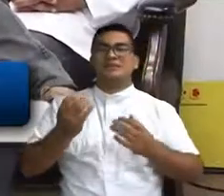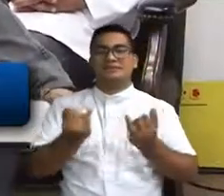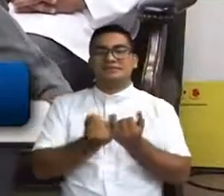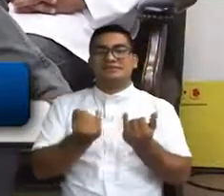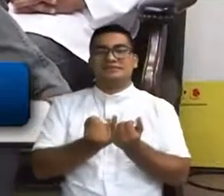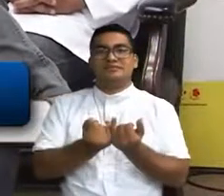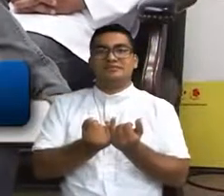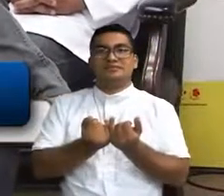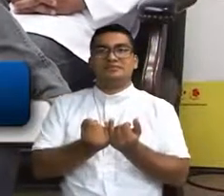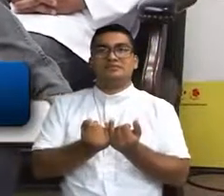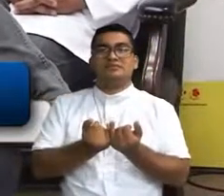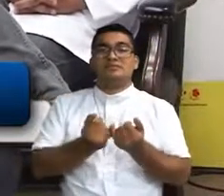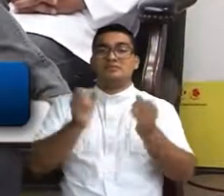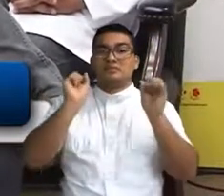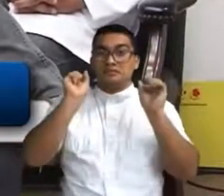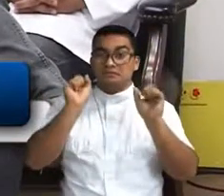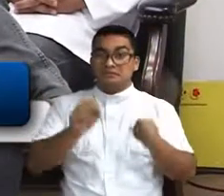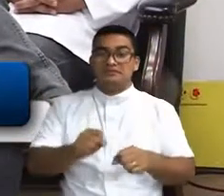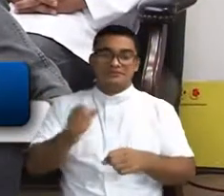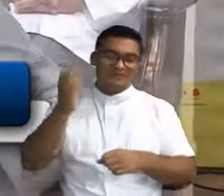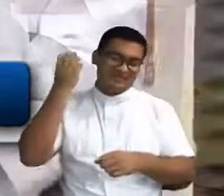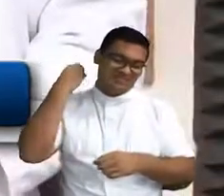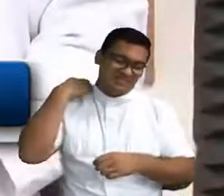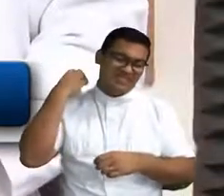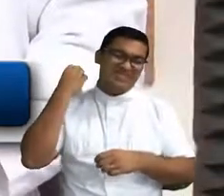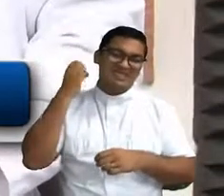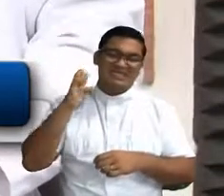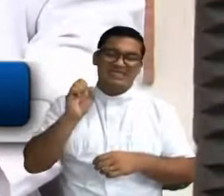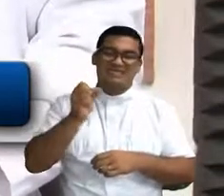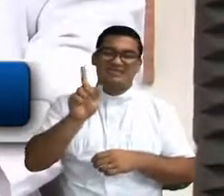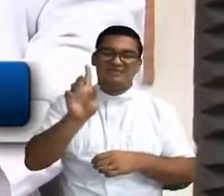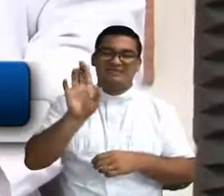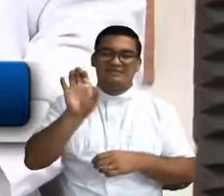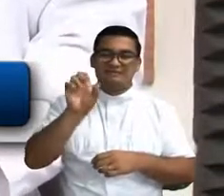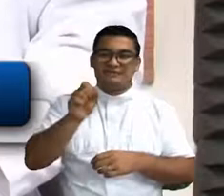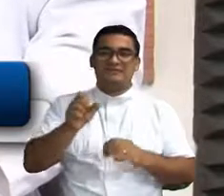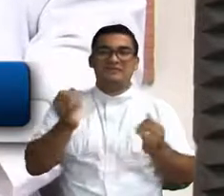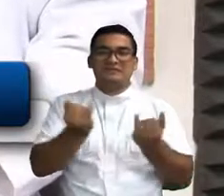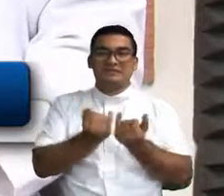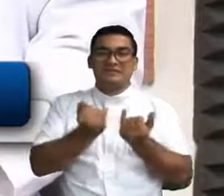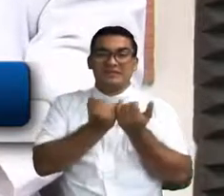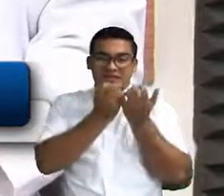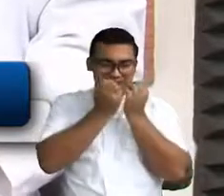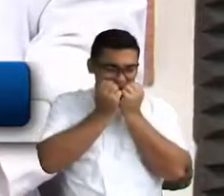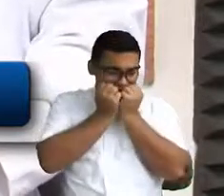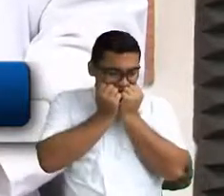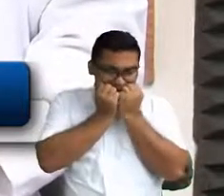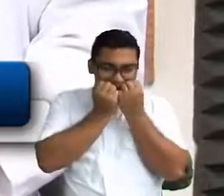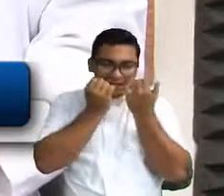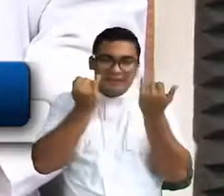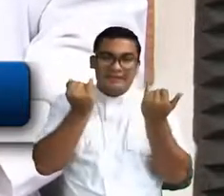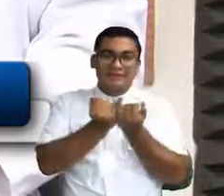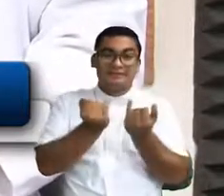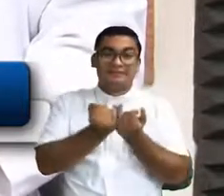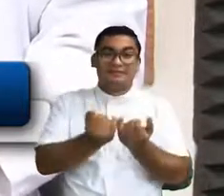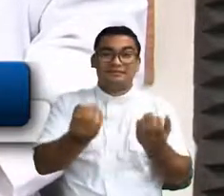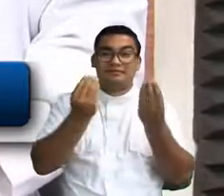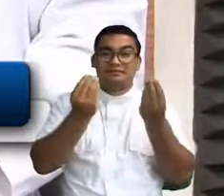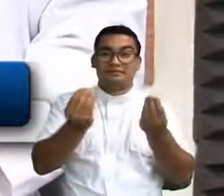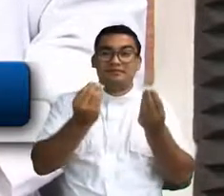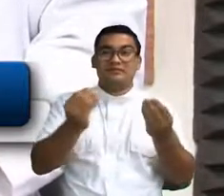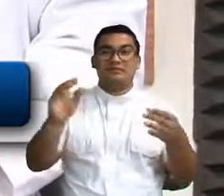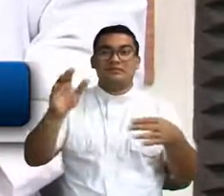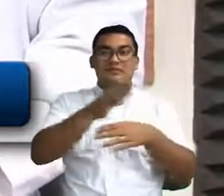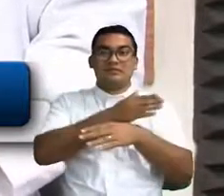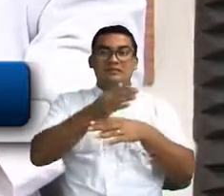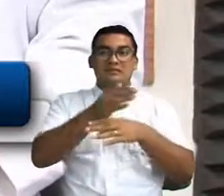Correcto. Primero podemos tener estrés y el estrés nos genera lo que es el factor de ansiedad. Hay muchos criterios de ansiedad, como